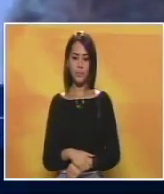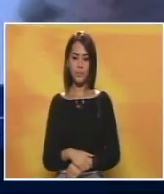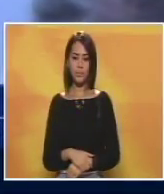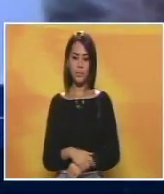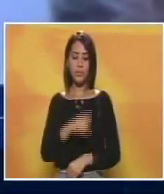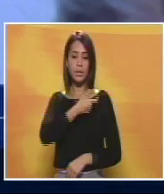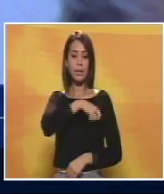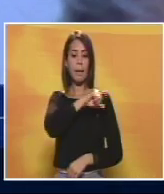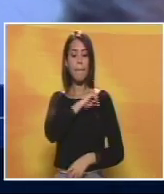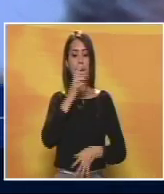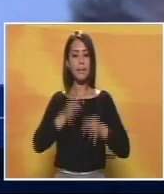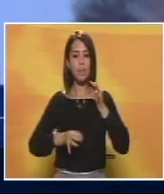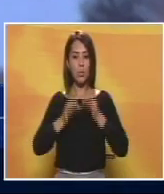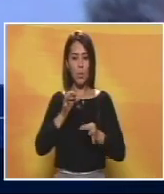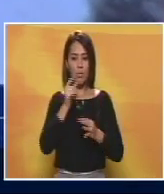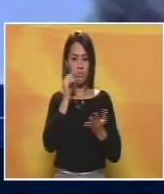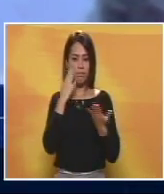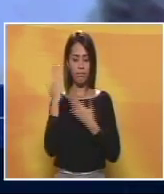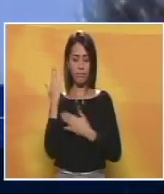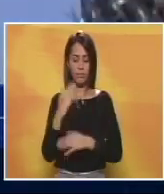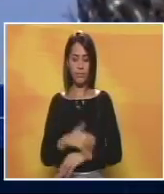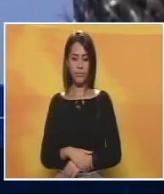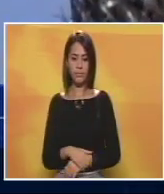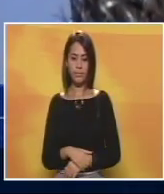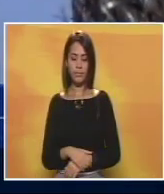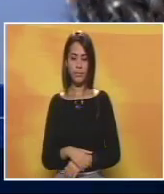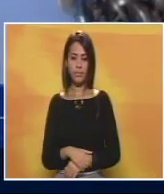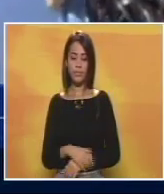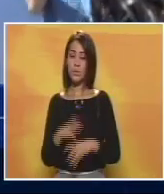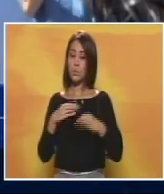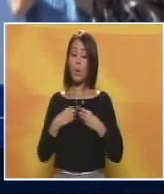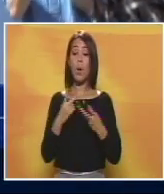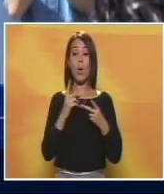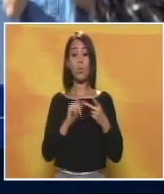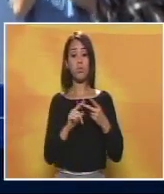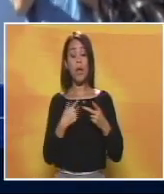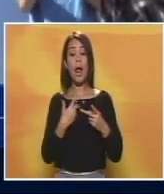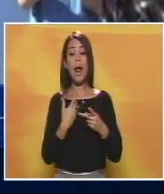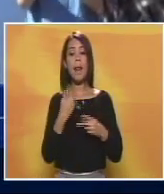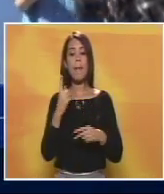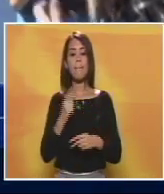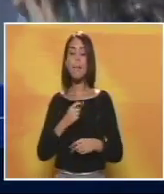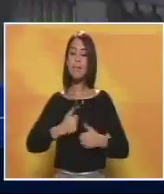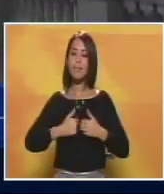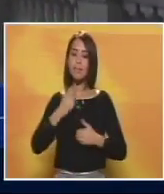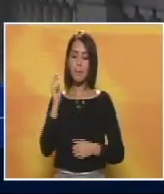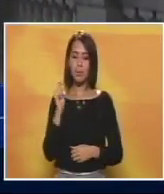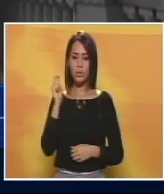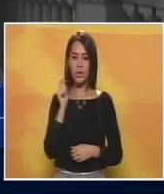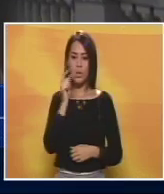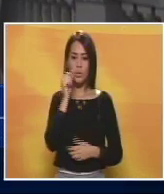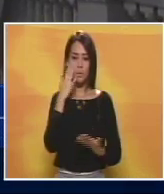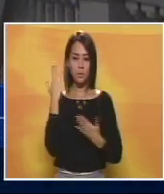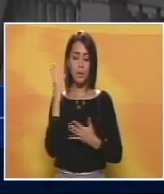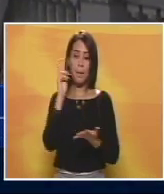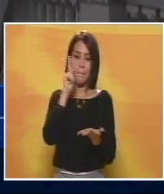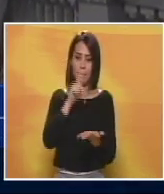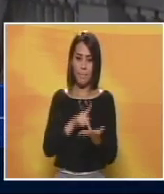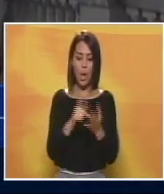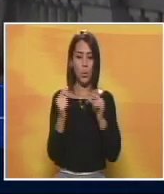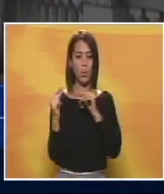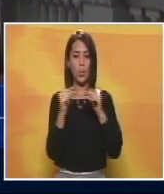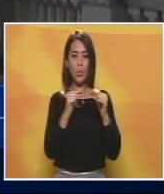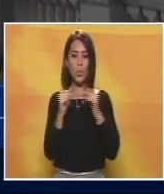En España, el juez del Tribunal Supremo, Pablo Llarena, le negó por segunda vez al diputado catalán Jordi Sánchez, que asistirá a su